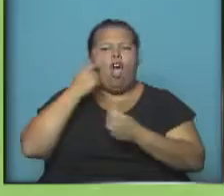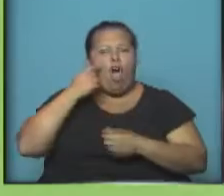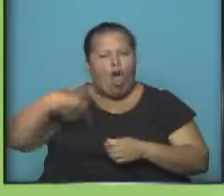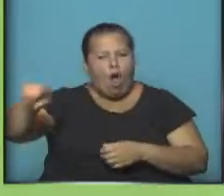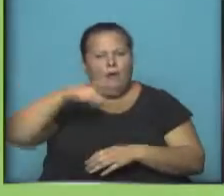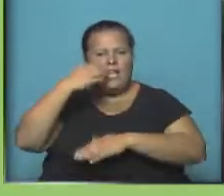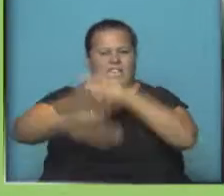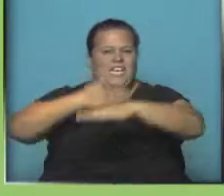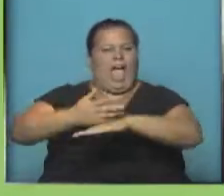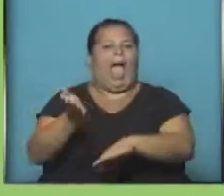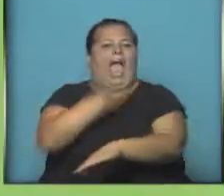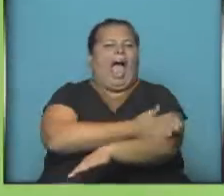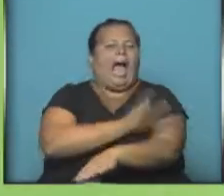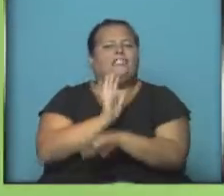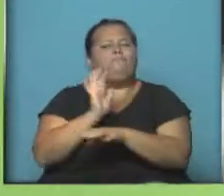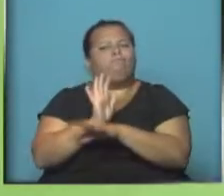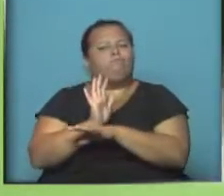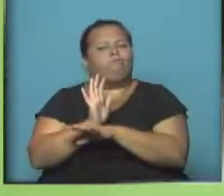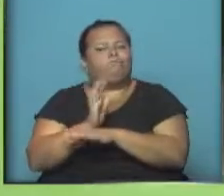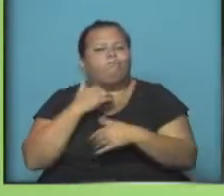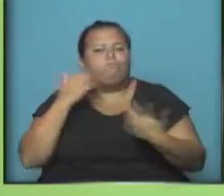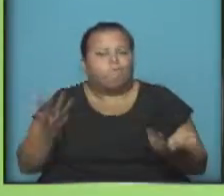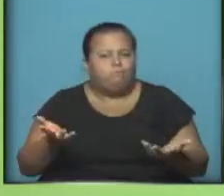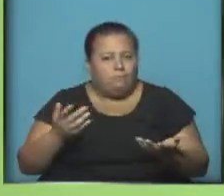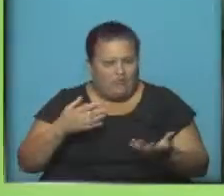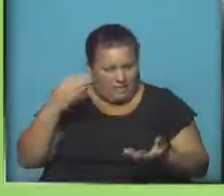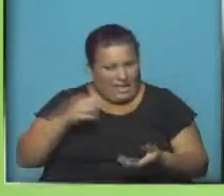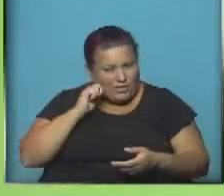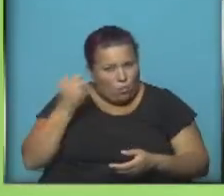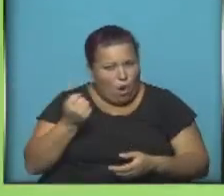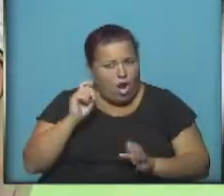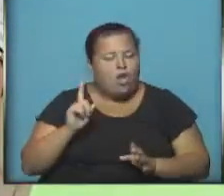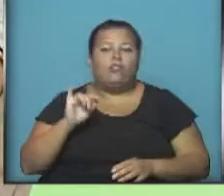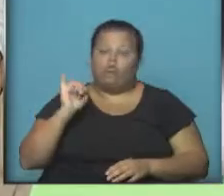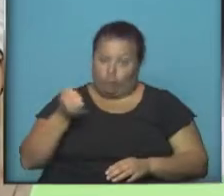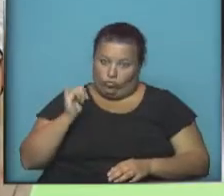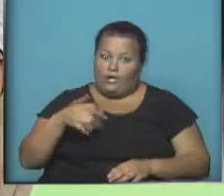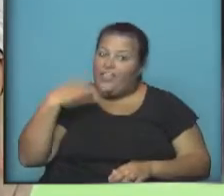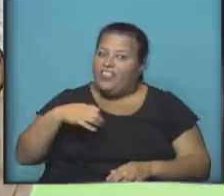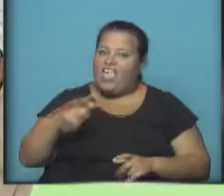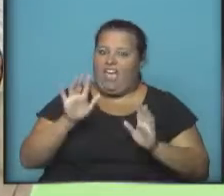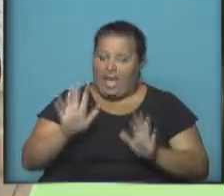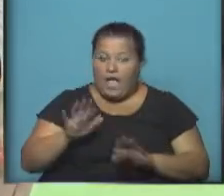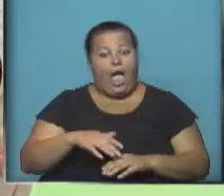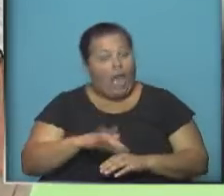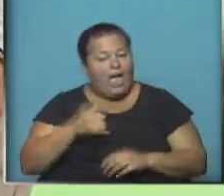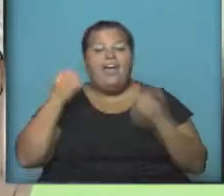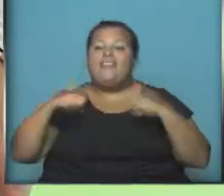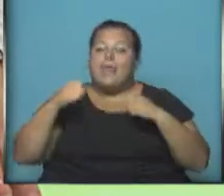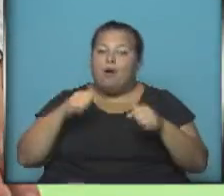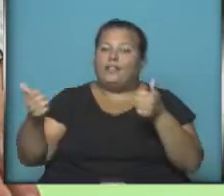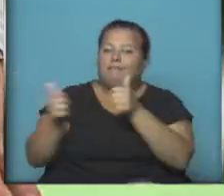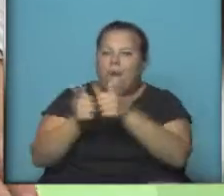que se vendan antes como si esto fuera, no sé, ¿sirve de algo? Sirve y tiene que ser así, sobre todo deportes de